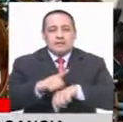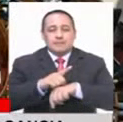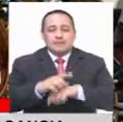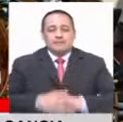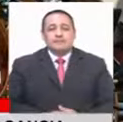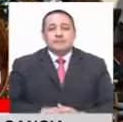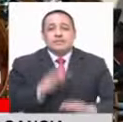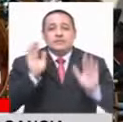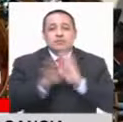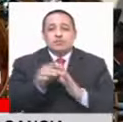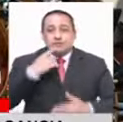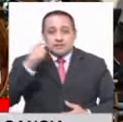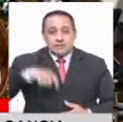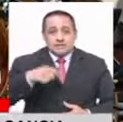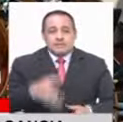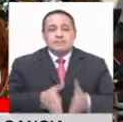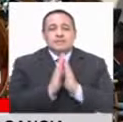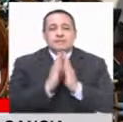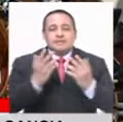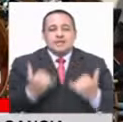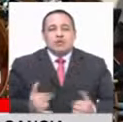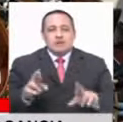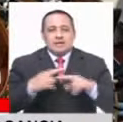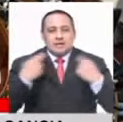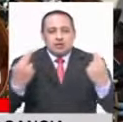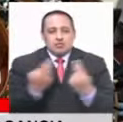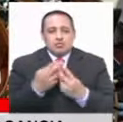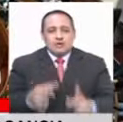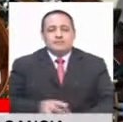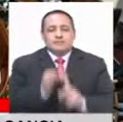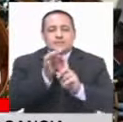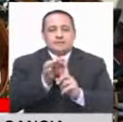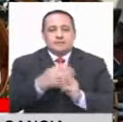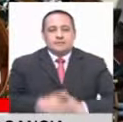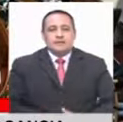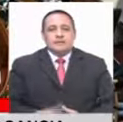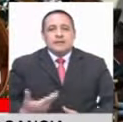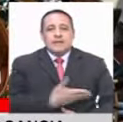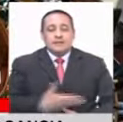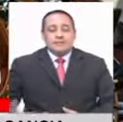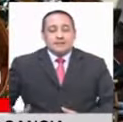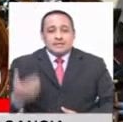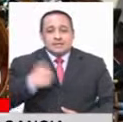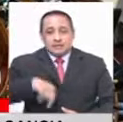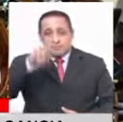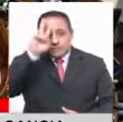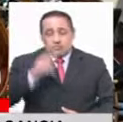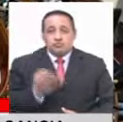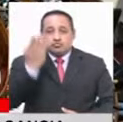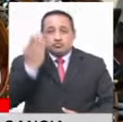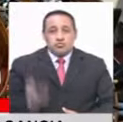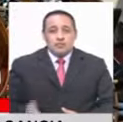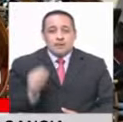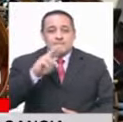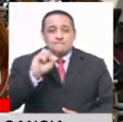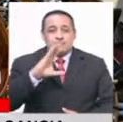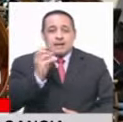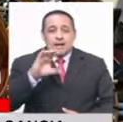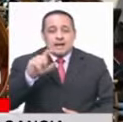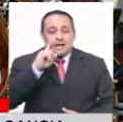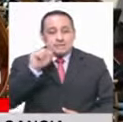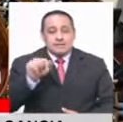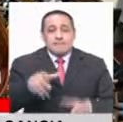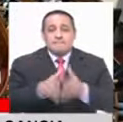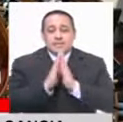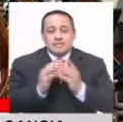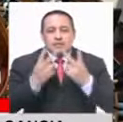Si fuera necesario, se cita para este efecto a una sesión especial. El Presidente de la República, cuya vacancia es materia del